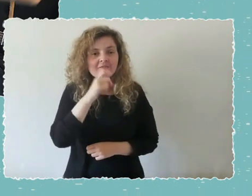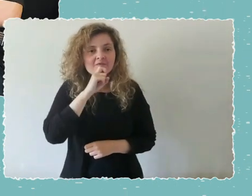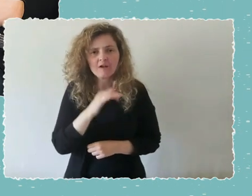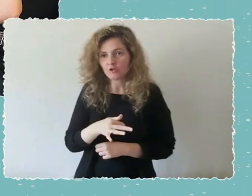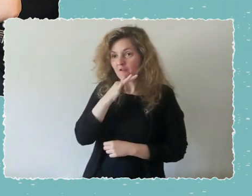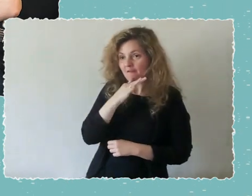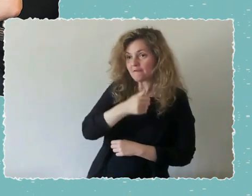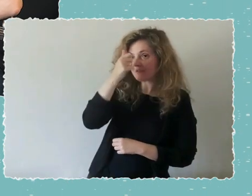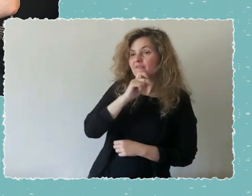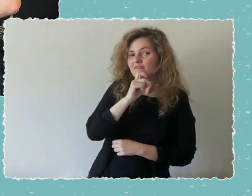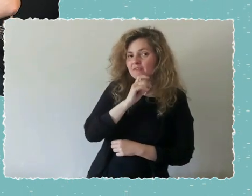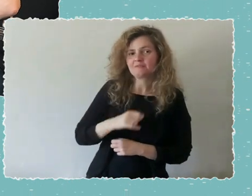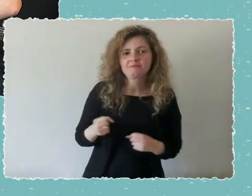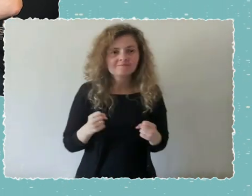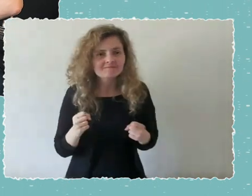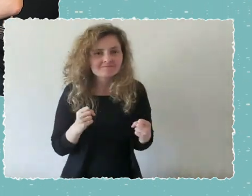difícil. Ainda máis difícil.